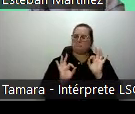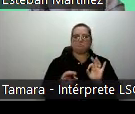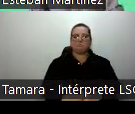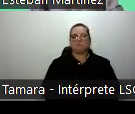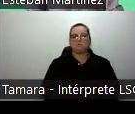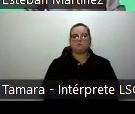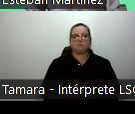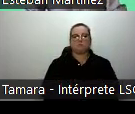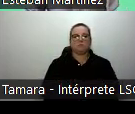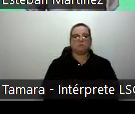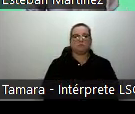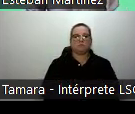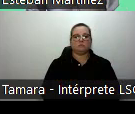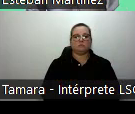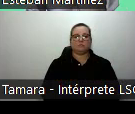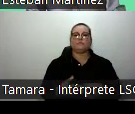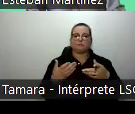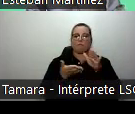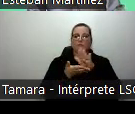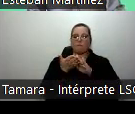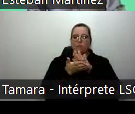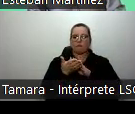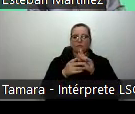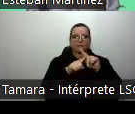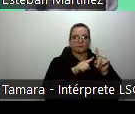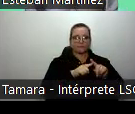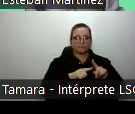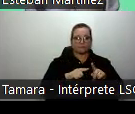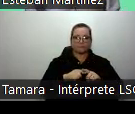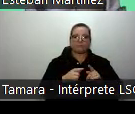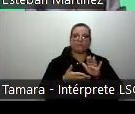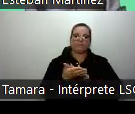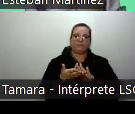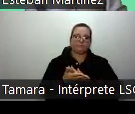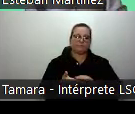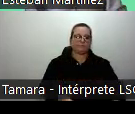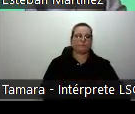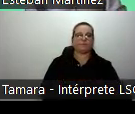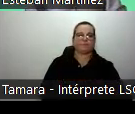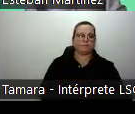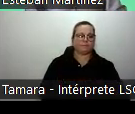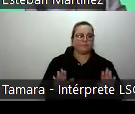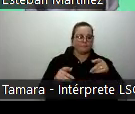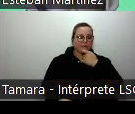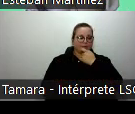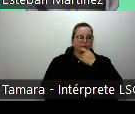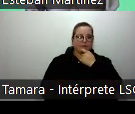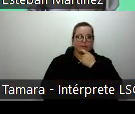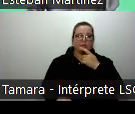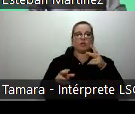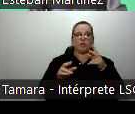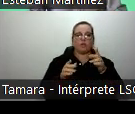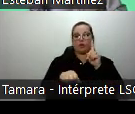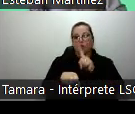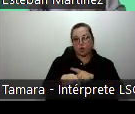suficiente y les quiero poner ahora otros ejemplos por ejemplo vamos a seguir con el inglés en el corto mediano largo plazo